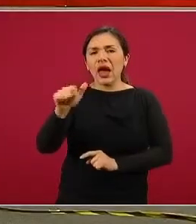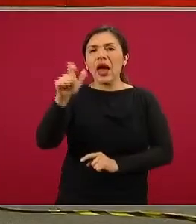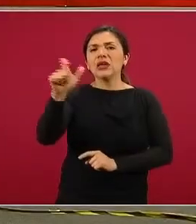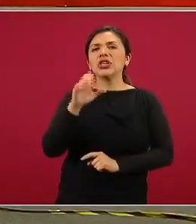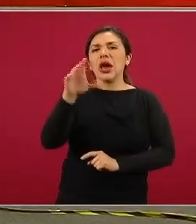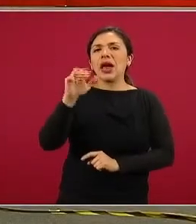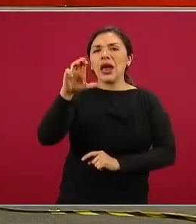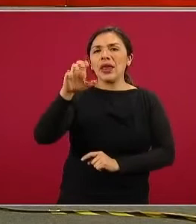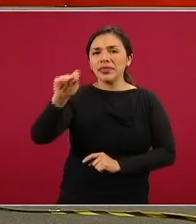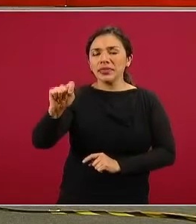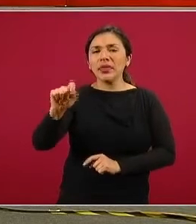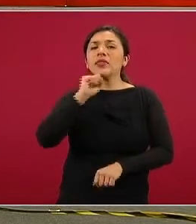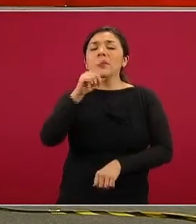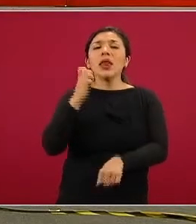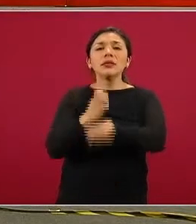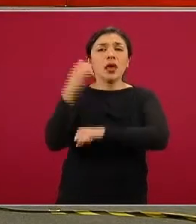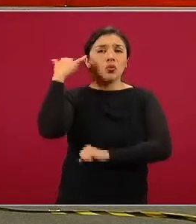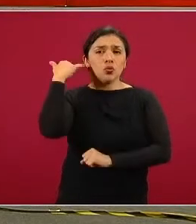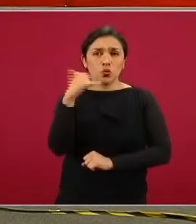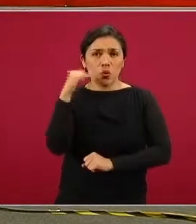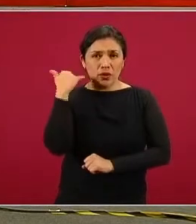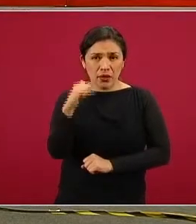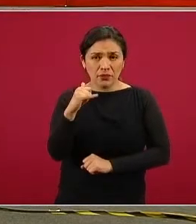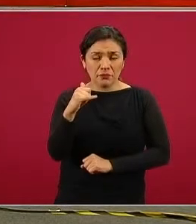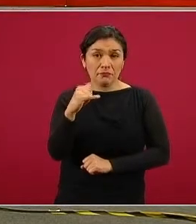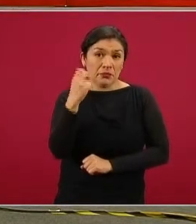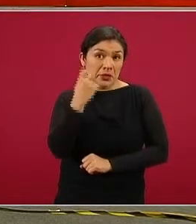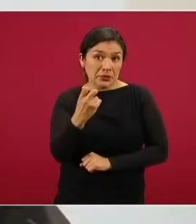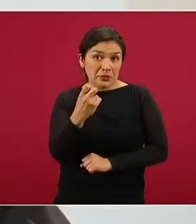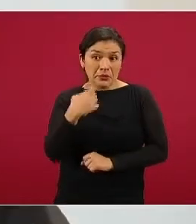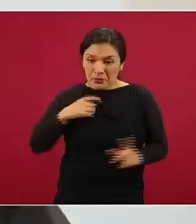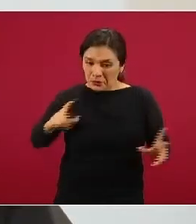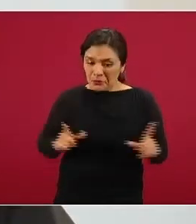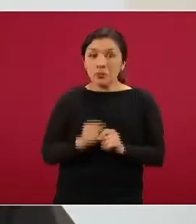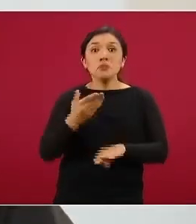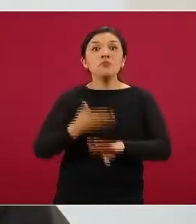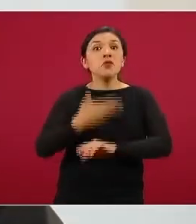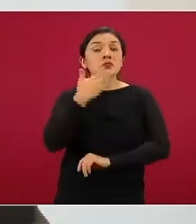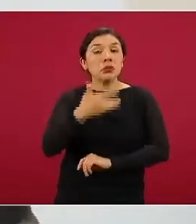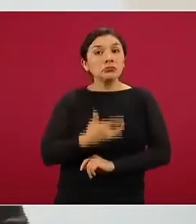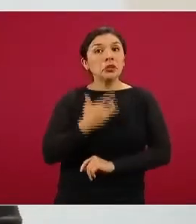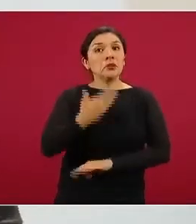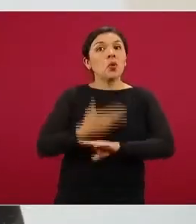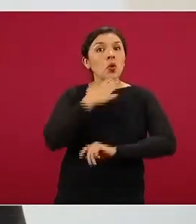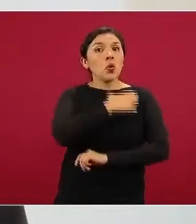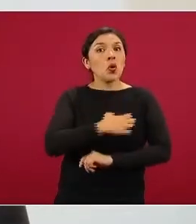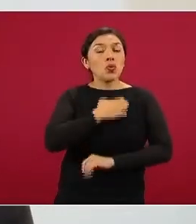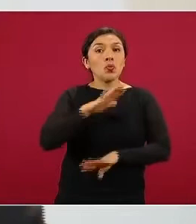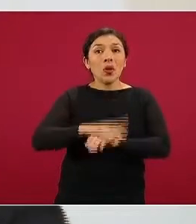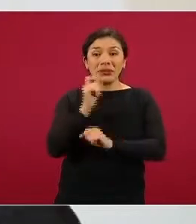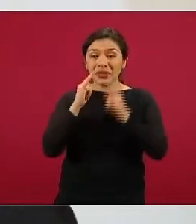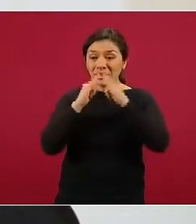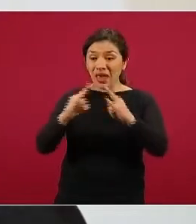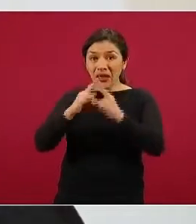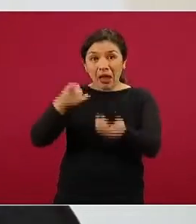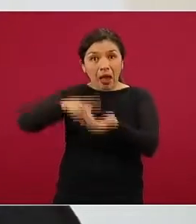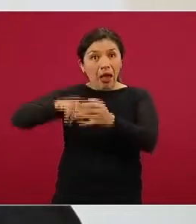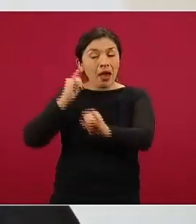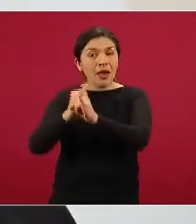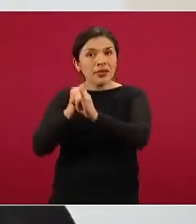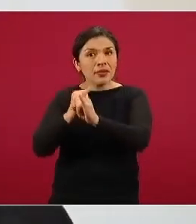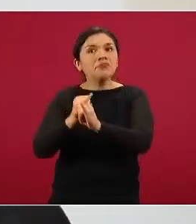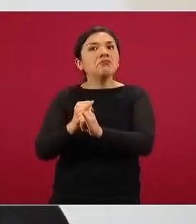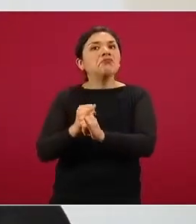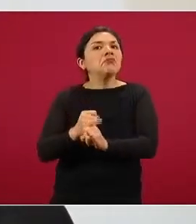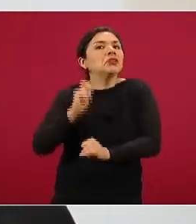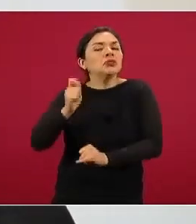Xcaret y el estado de Yucatán. Así que nos fue muy bien, estamos muy contentos porque el tianguis digital llegó